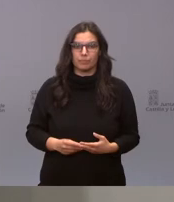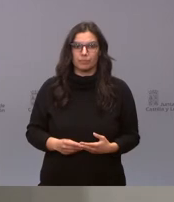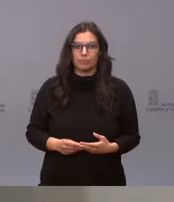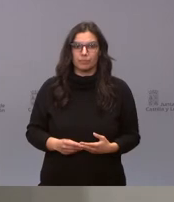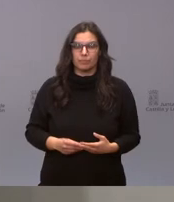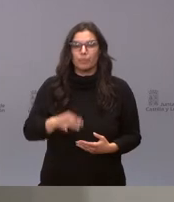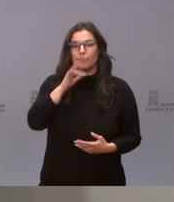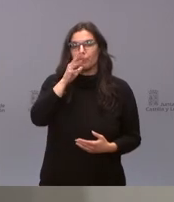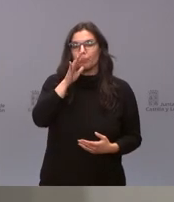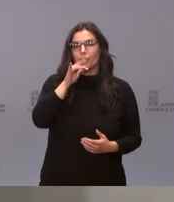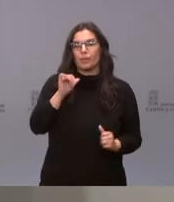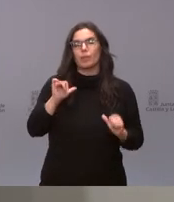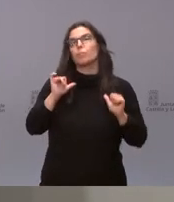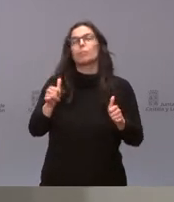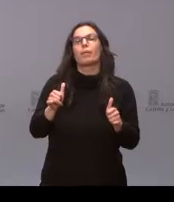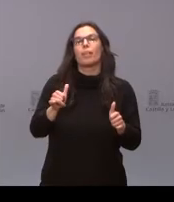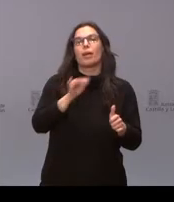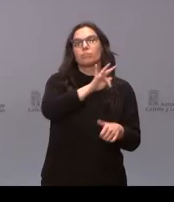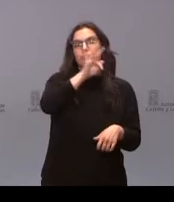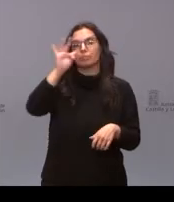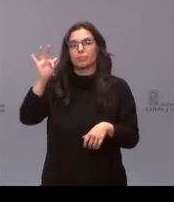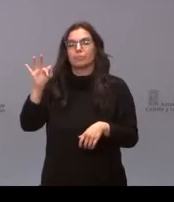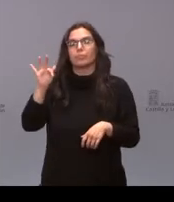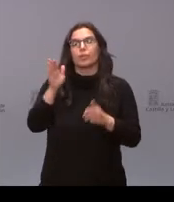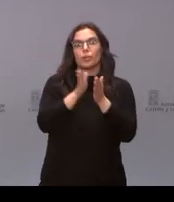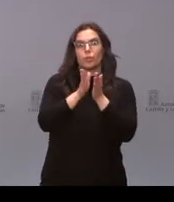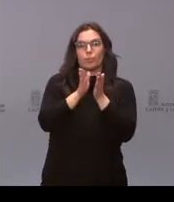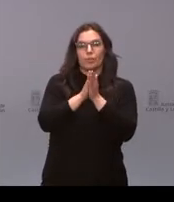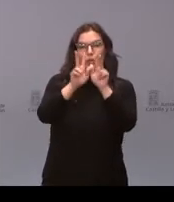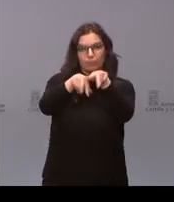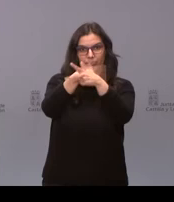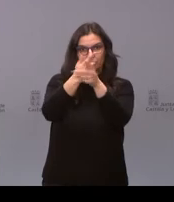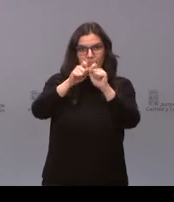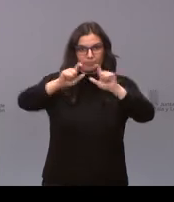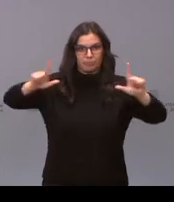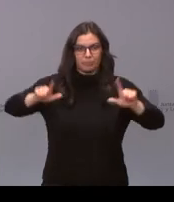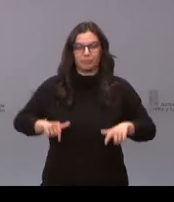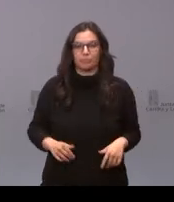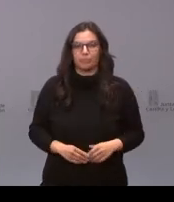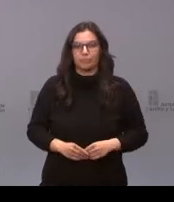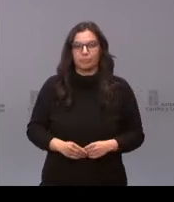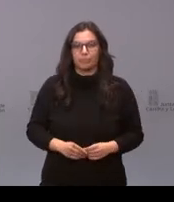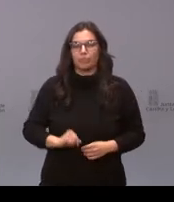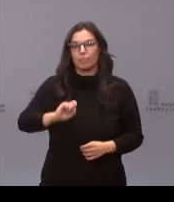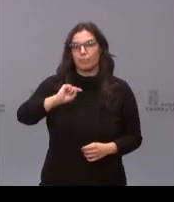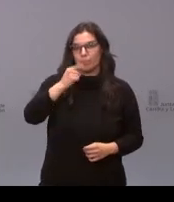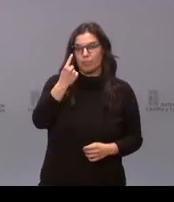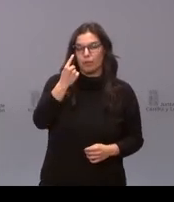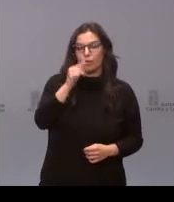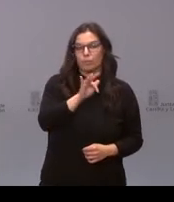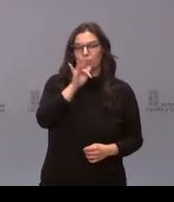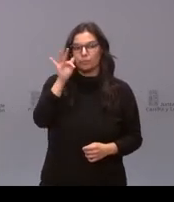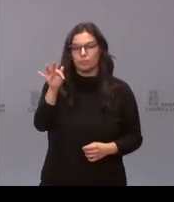vamos a abrir un turno con las preguntas de los compañeros que nos siguen por videoconferencia empezaríamos en este